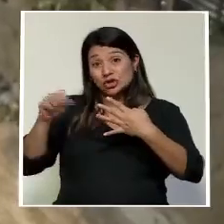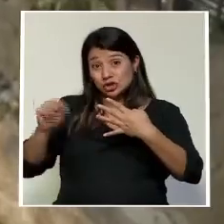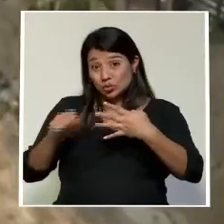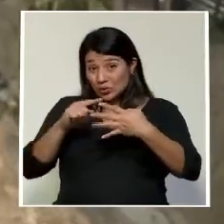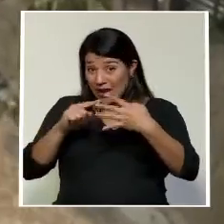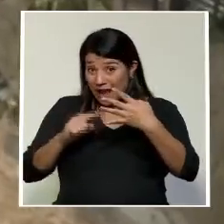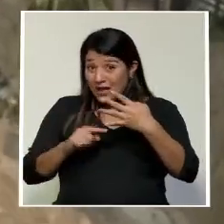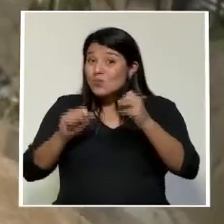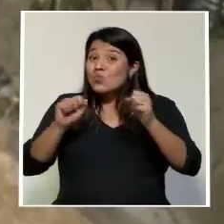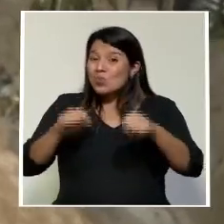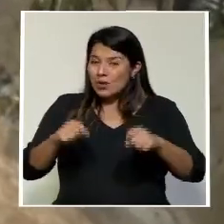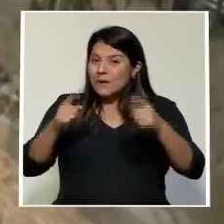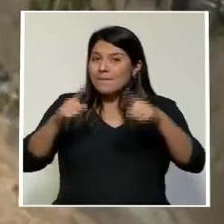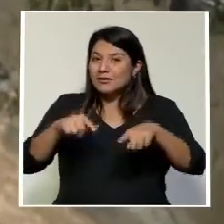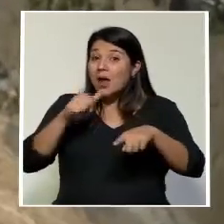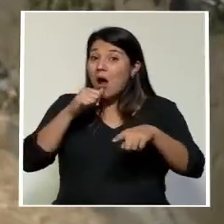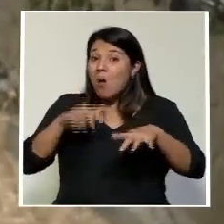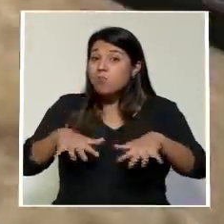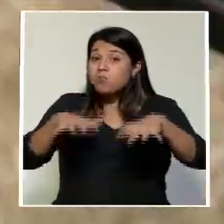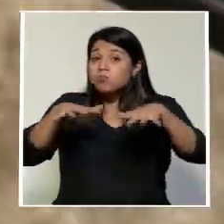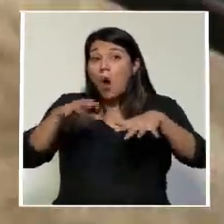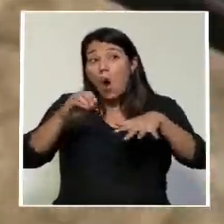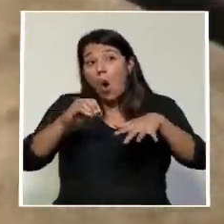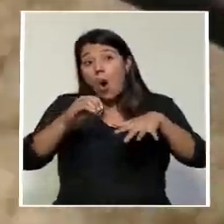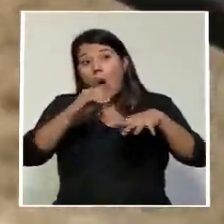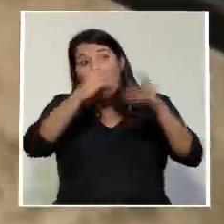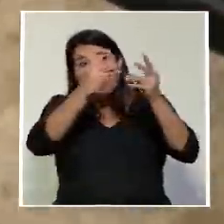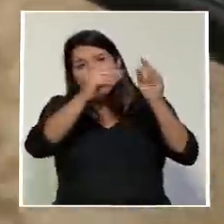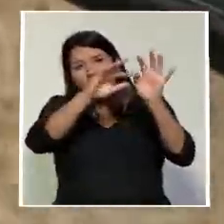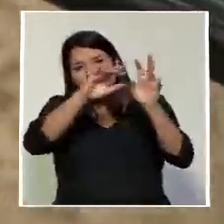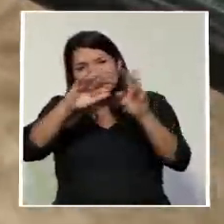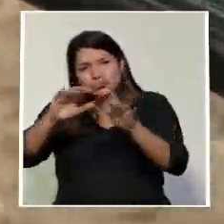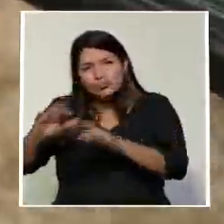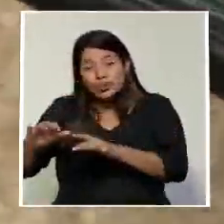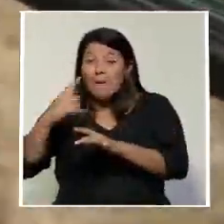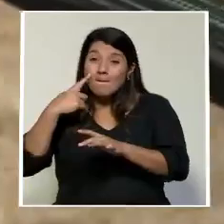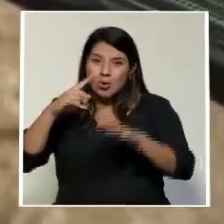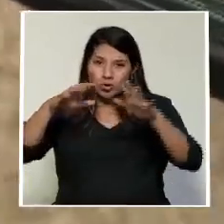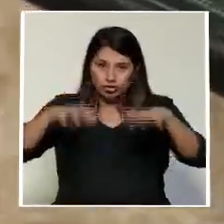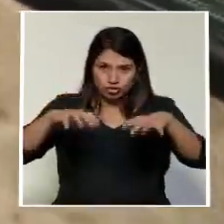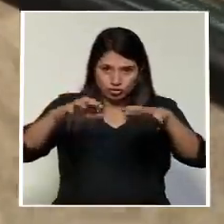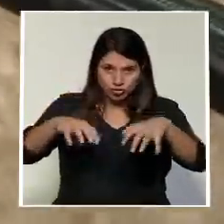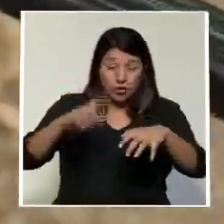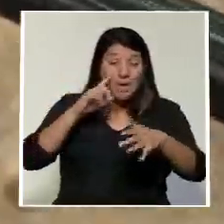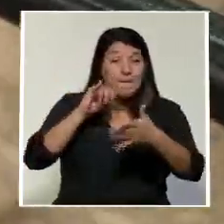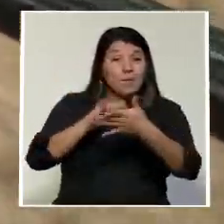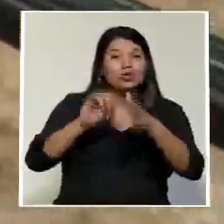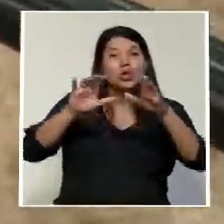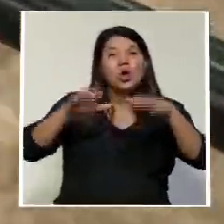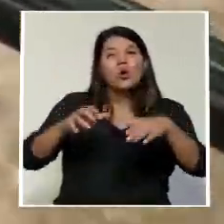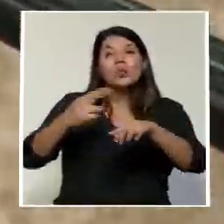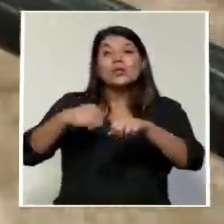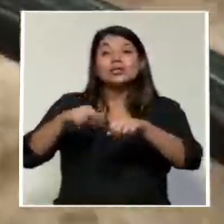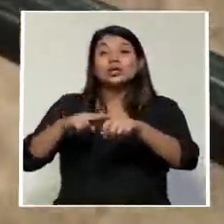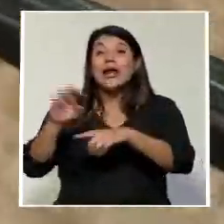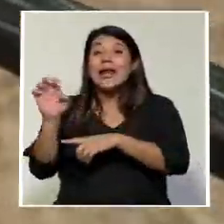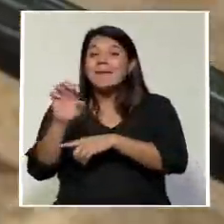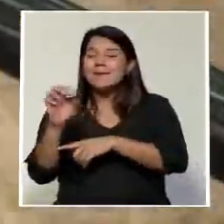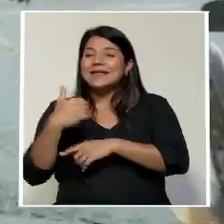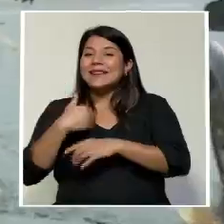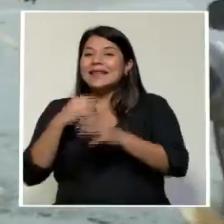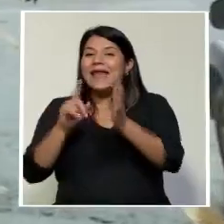presenten inundaciones y deslizamientos por las lluvias que se pronostican. Por esta razón, la Comisión Nacional de Emergencias mantiene alertas en mayor